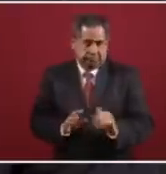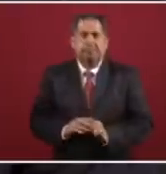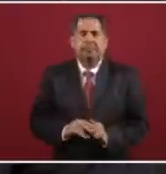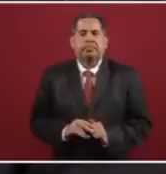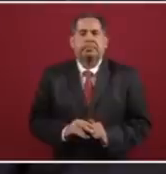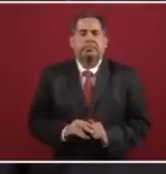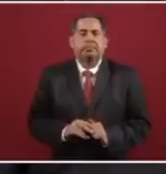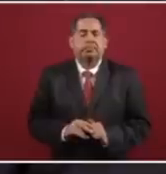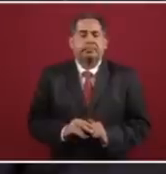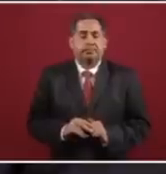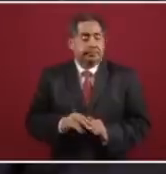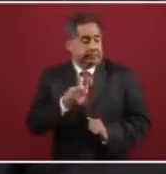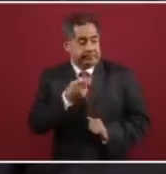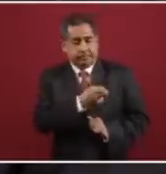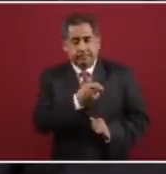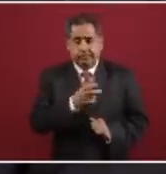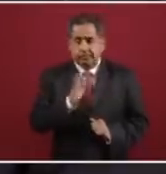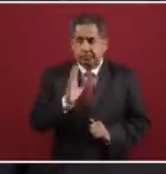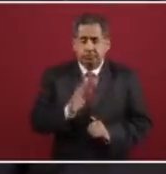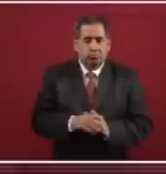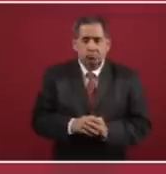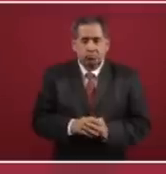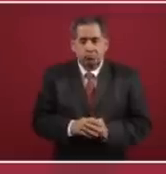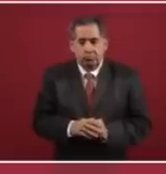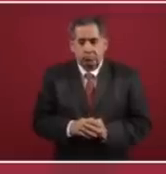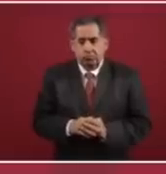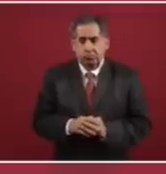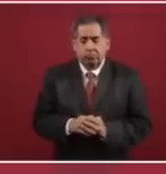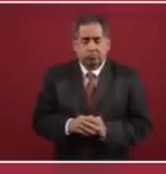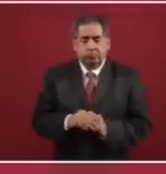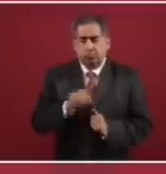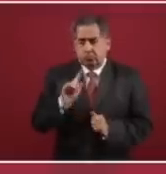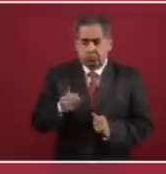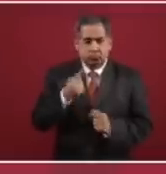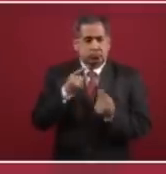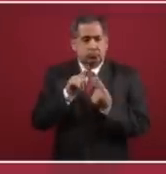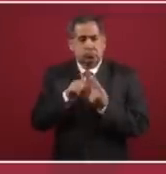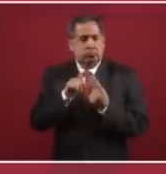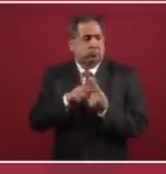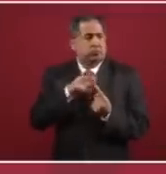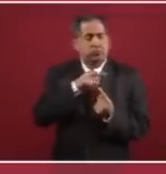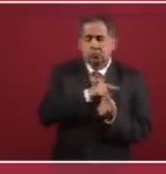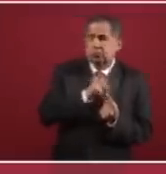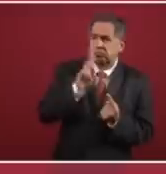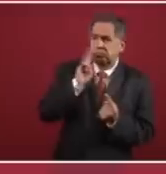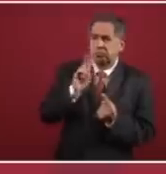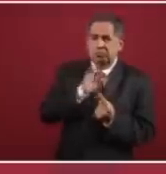Eso es lo único que podían